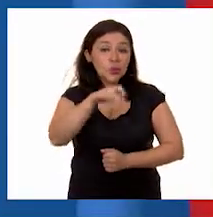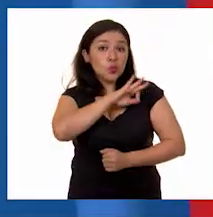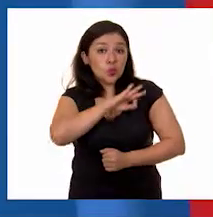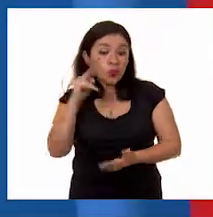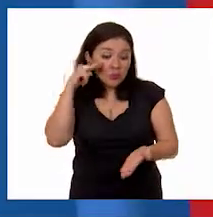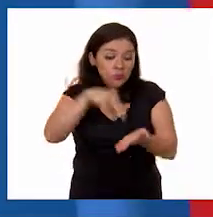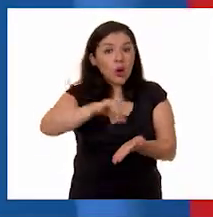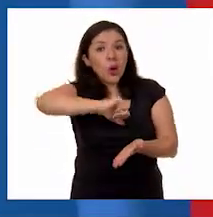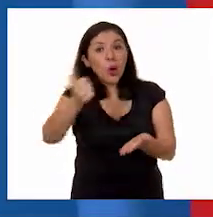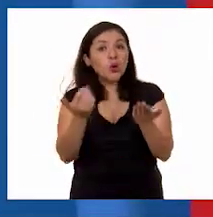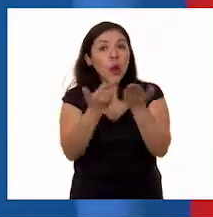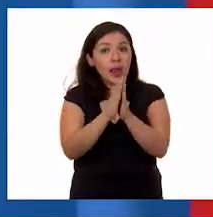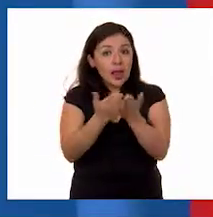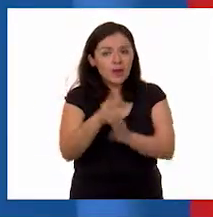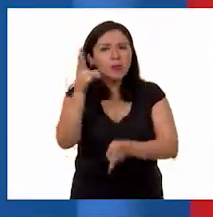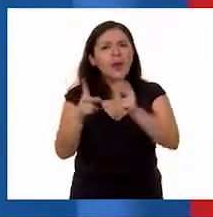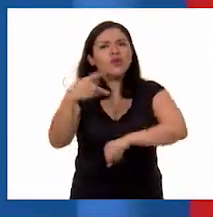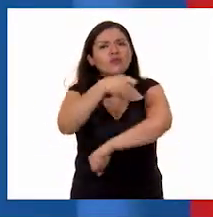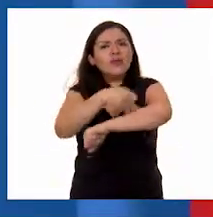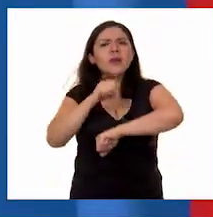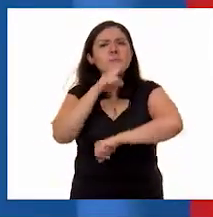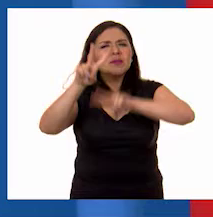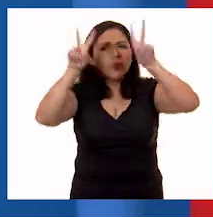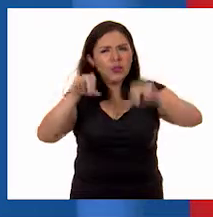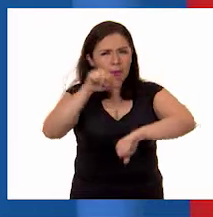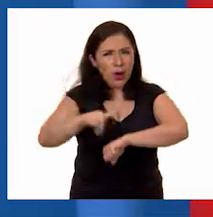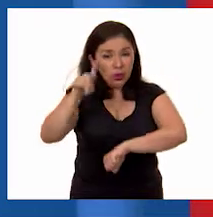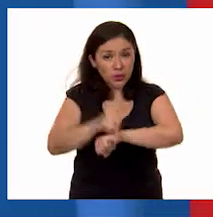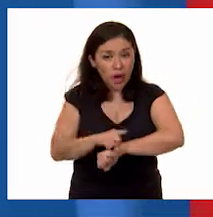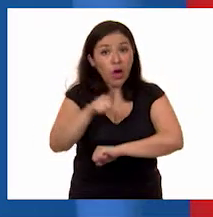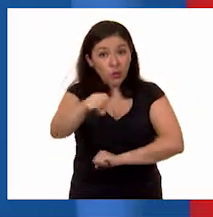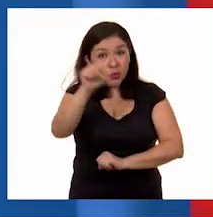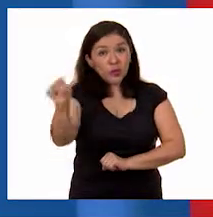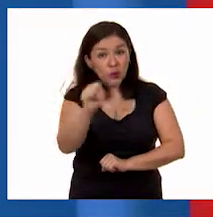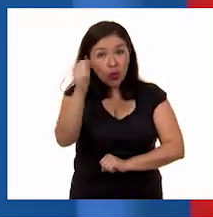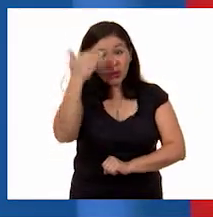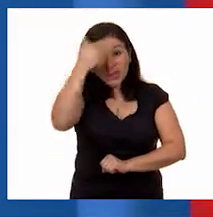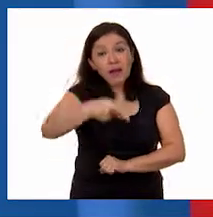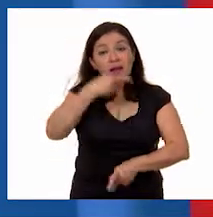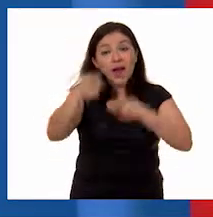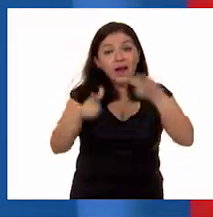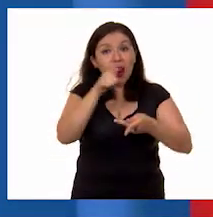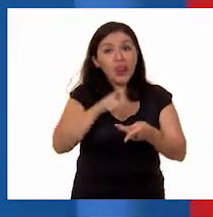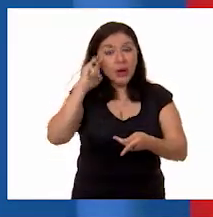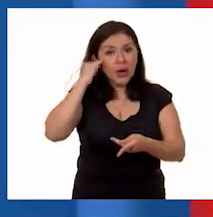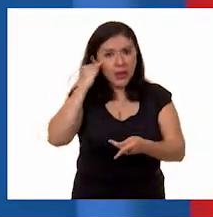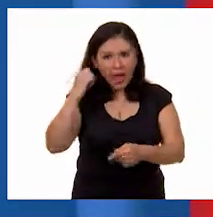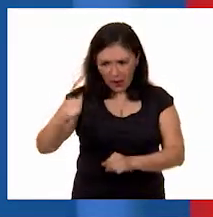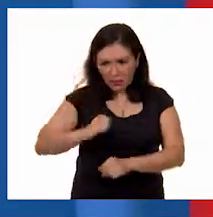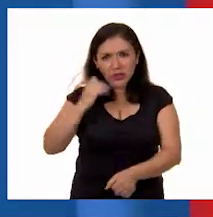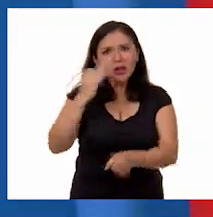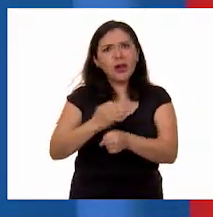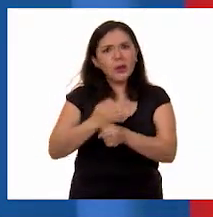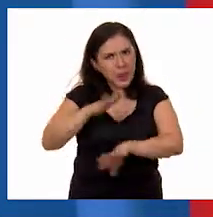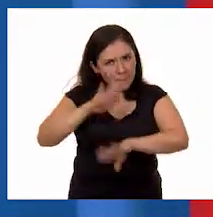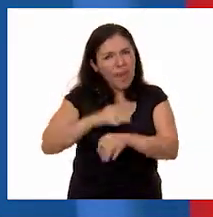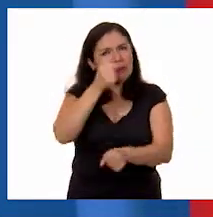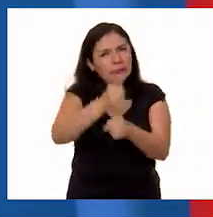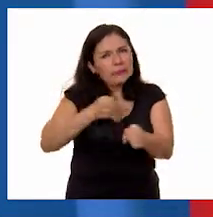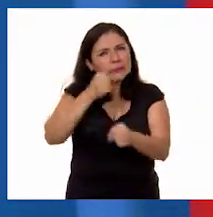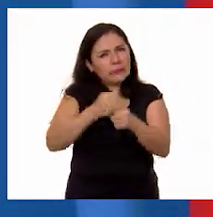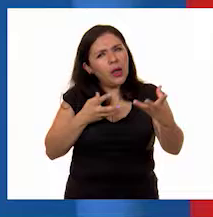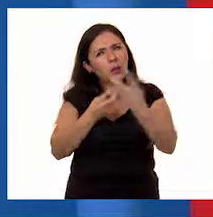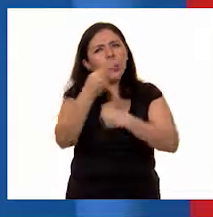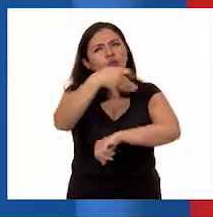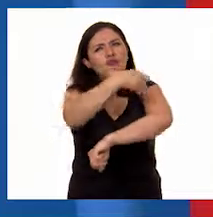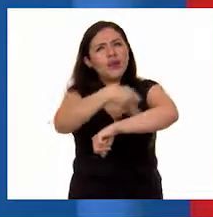es posible, consulta otros libros y comenta el tema de hoy con tu familia. Si tienes la fortuna de hablar una lengua indígena, aprovecha este momento para practicarla